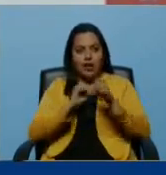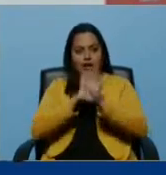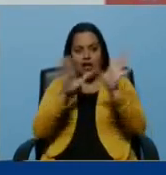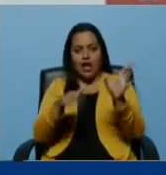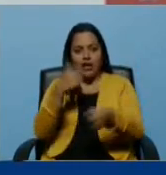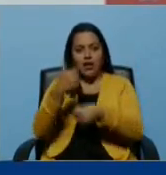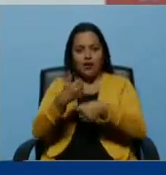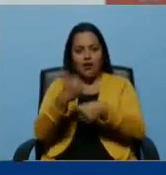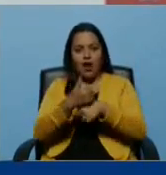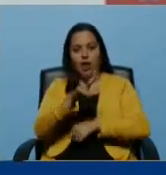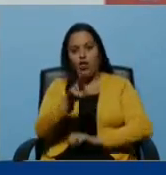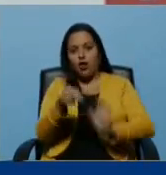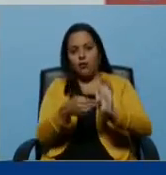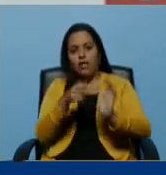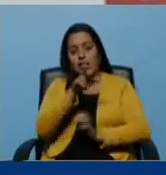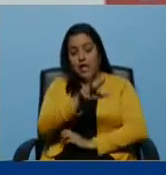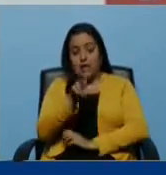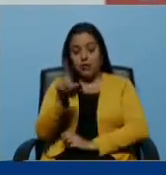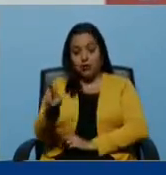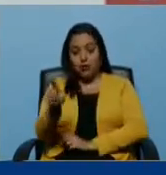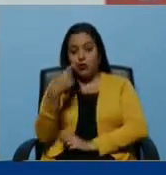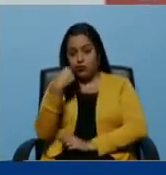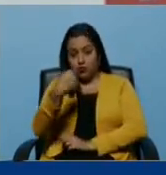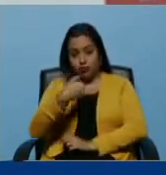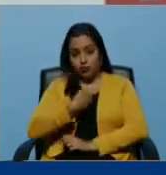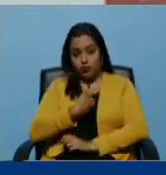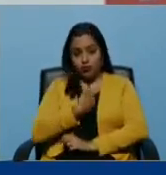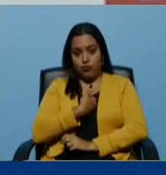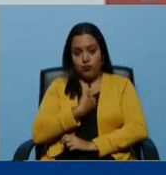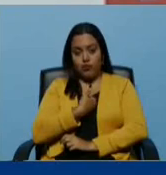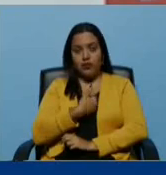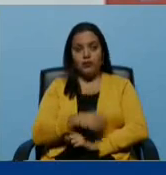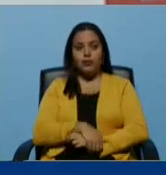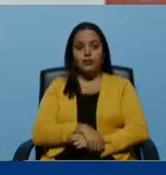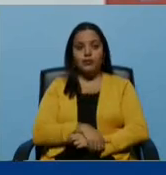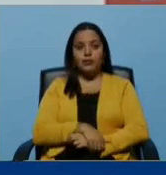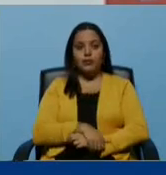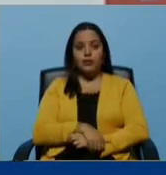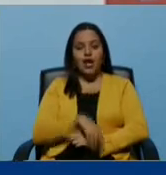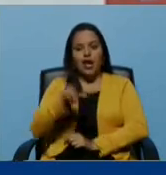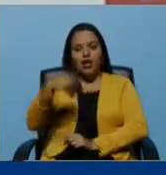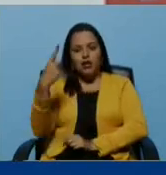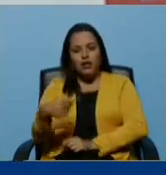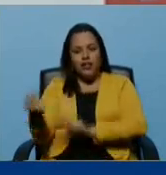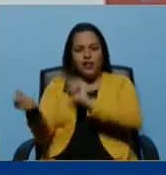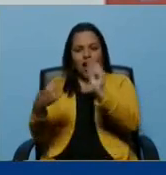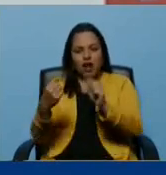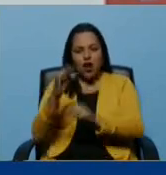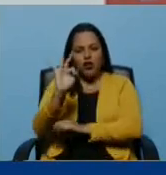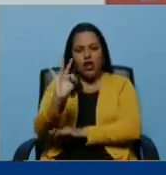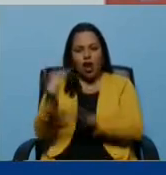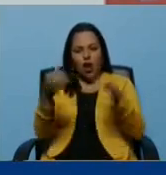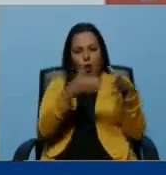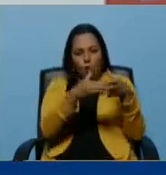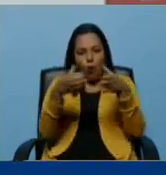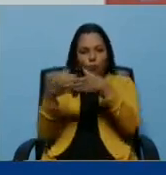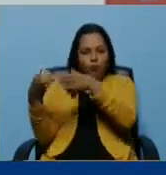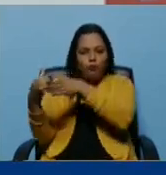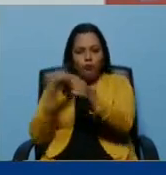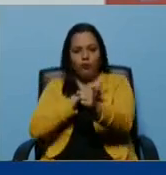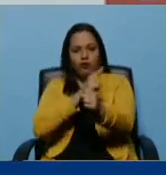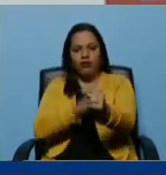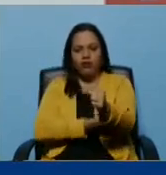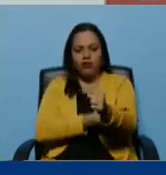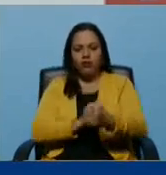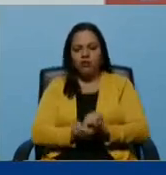acción 2031, le llamaría yo. Y eso tiene que salir de un diálogo de los 3 anillos de fuerza.